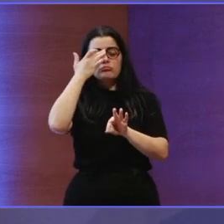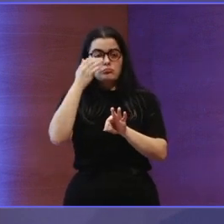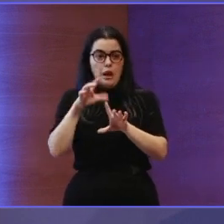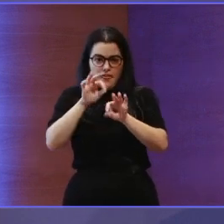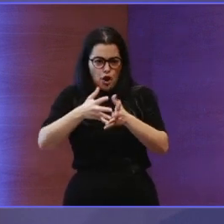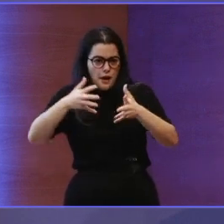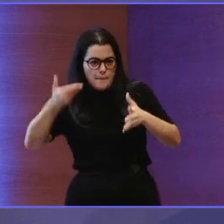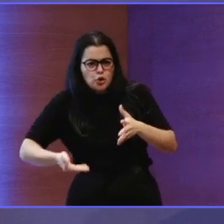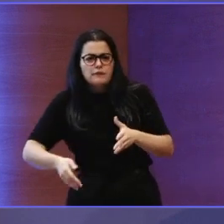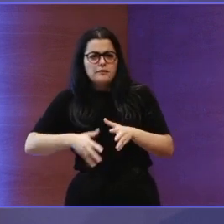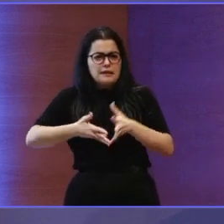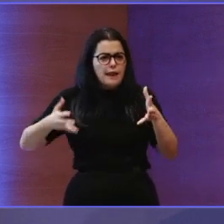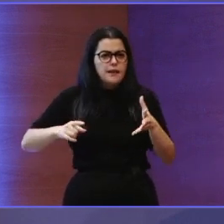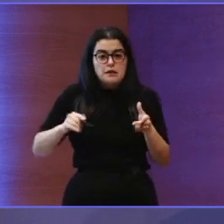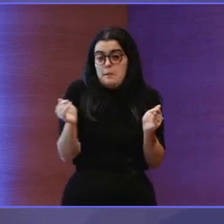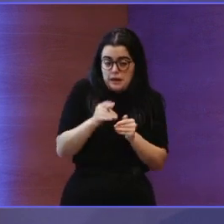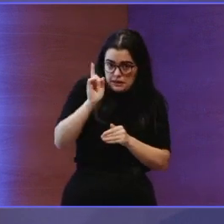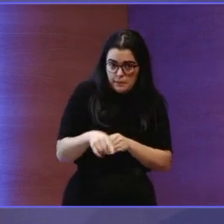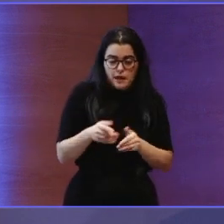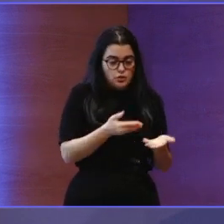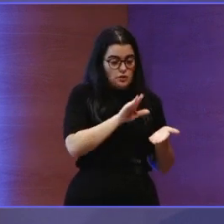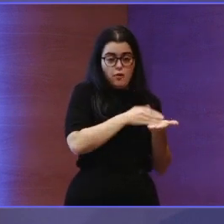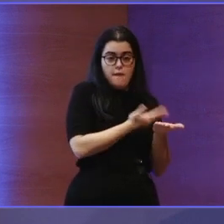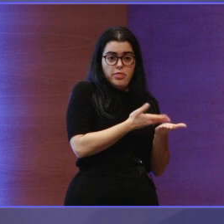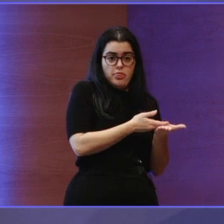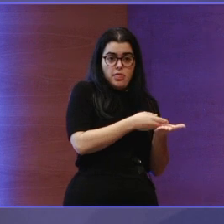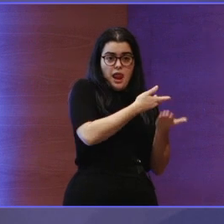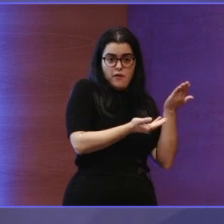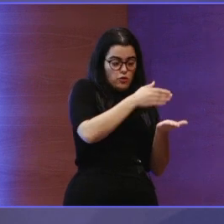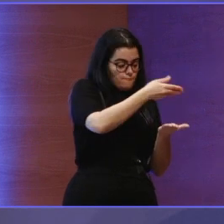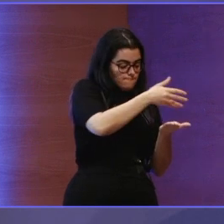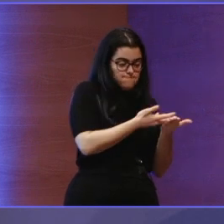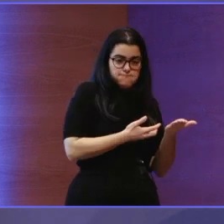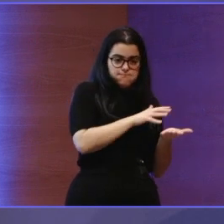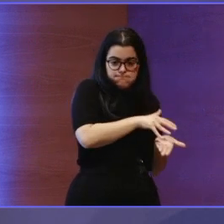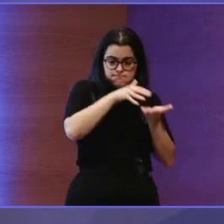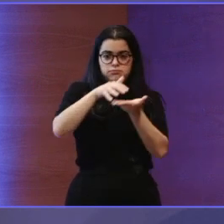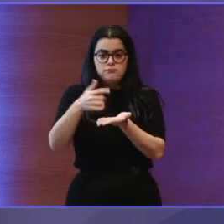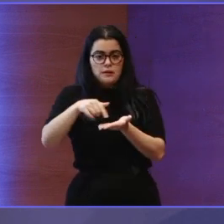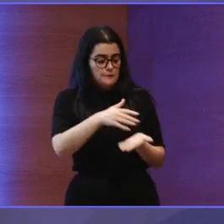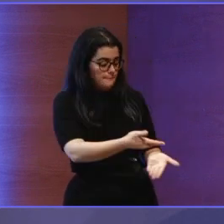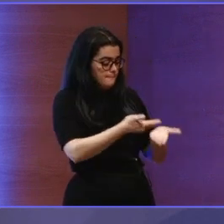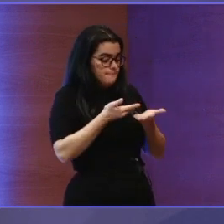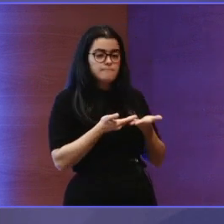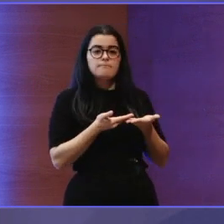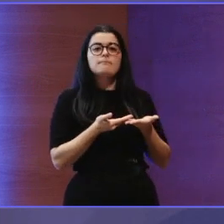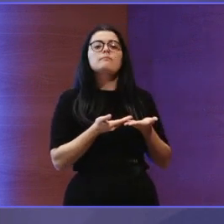decisiones eh Y Y esa evidencia eh iba a decir se imponga no se tiene que imponer pero